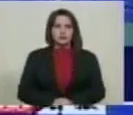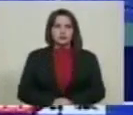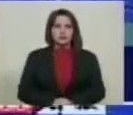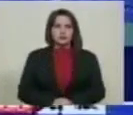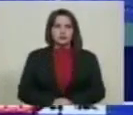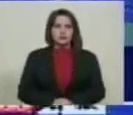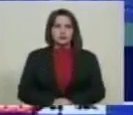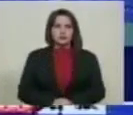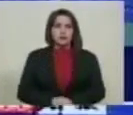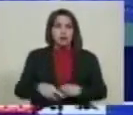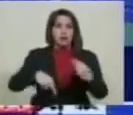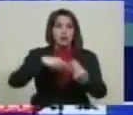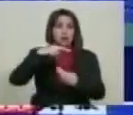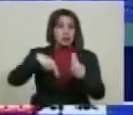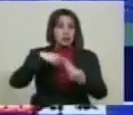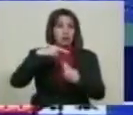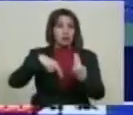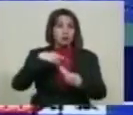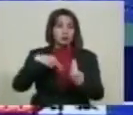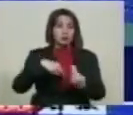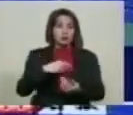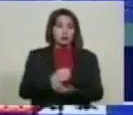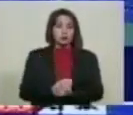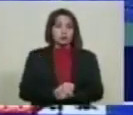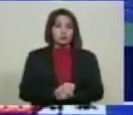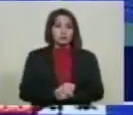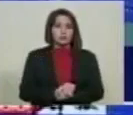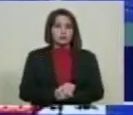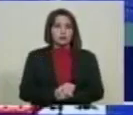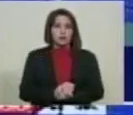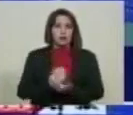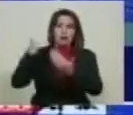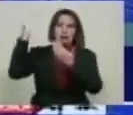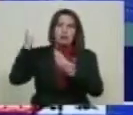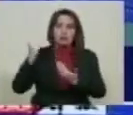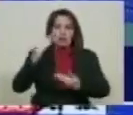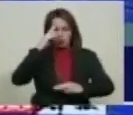de una revolución que trajo dignidad,